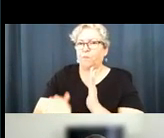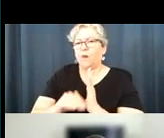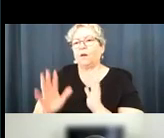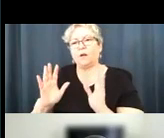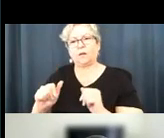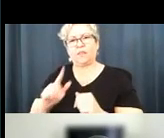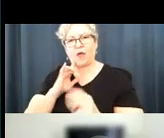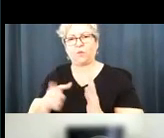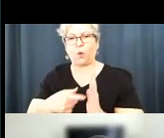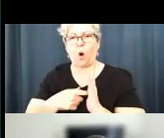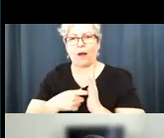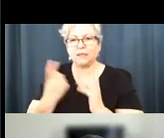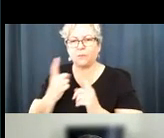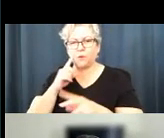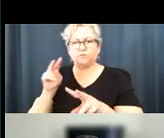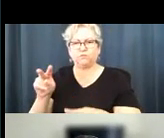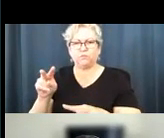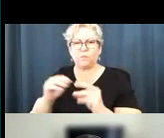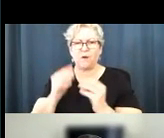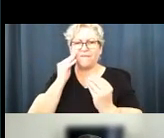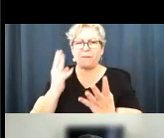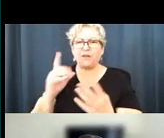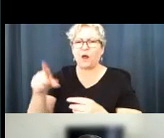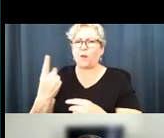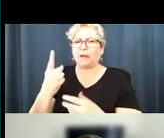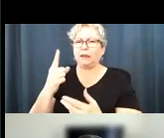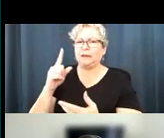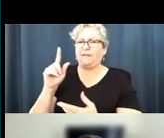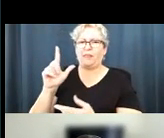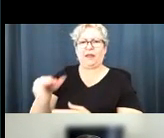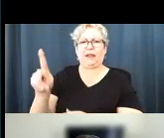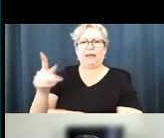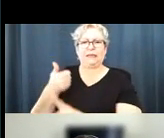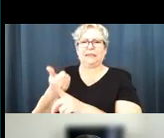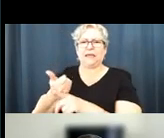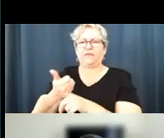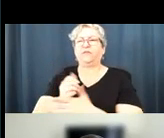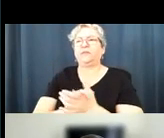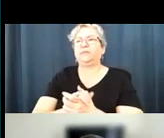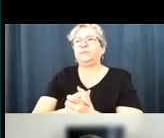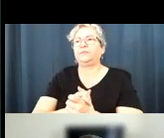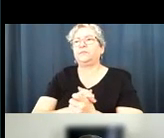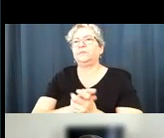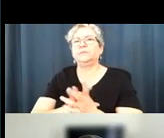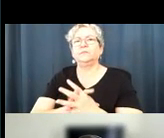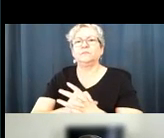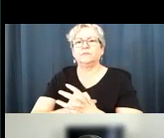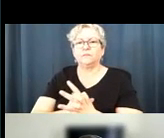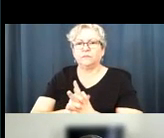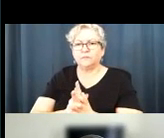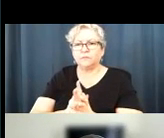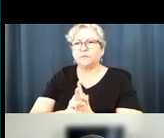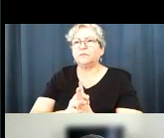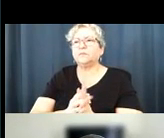la repetición es ahí. Entonces va a requerir que alguien tenga que buscar más información que solamente ese enlace. Y ahí es donde se vuelve